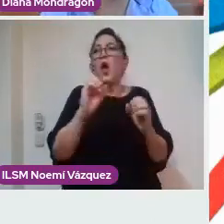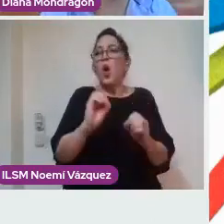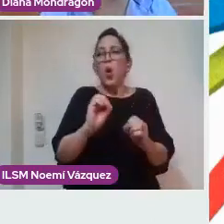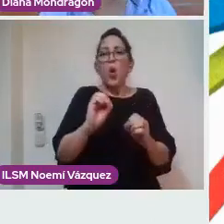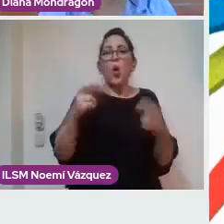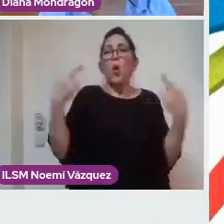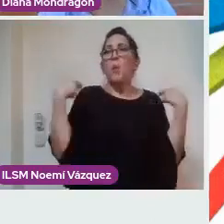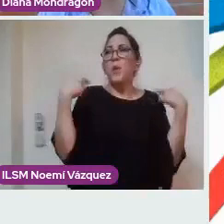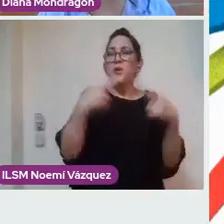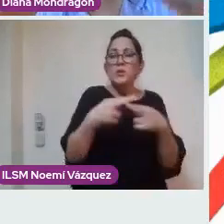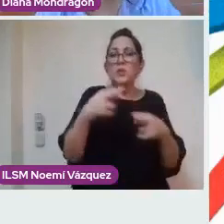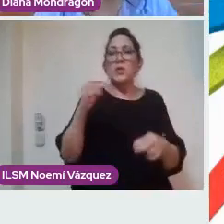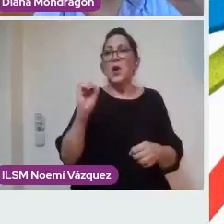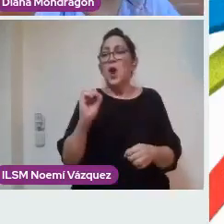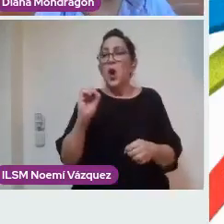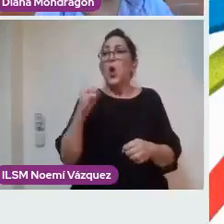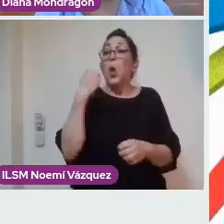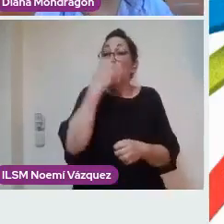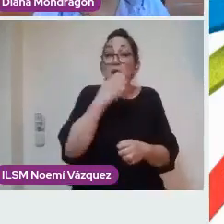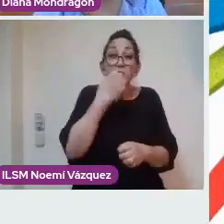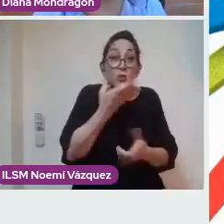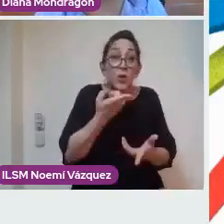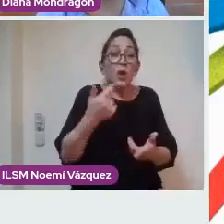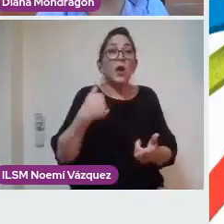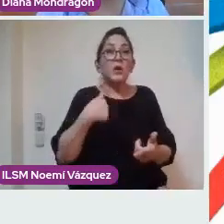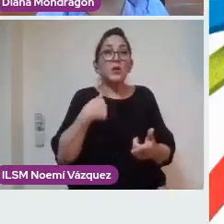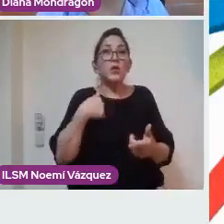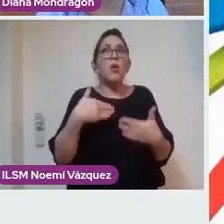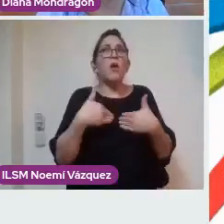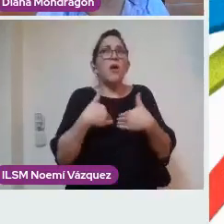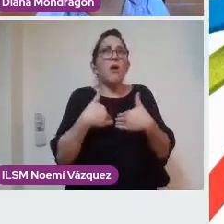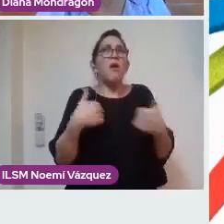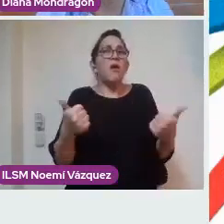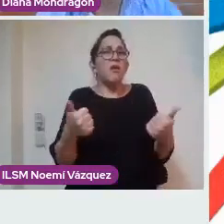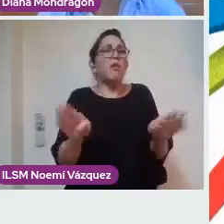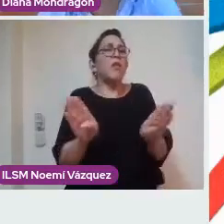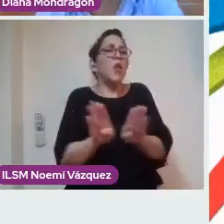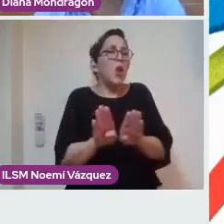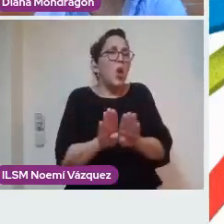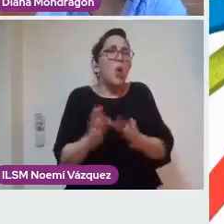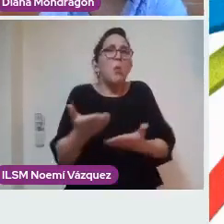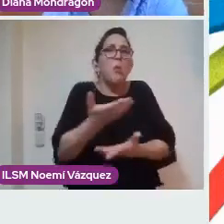modificar cómo yo colaboro o no dentro de la escuela.